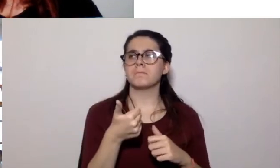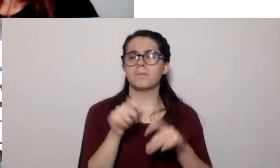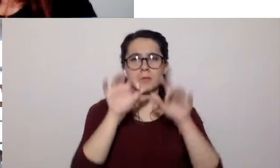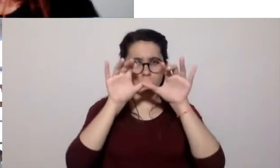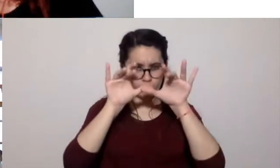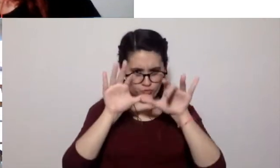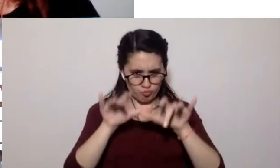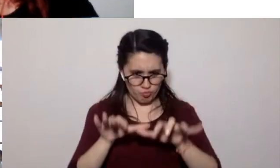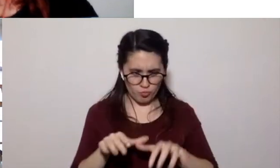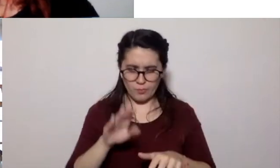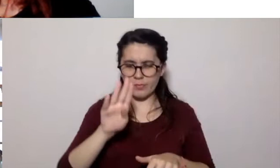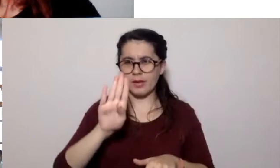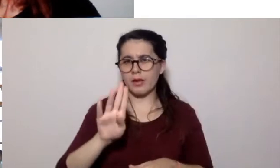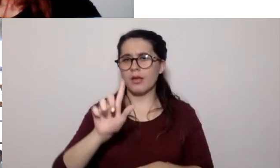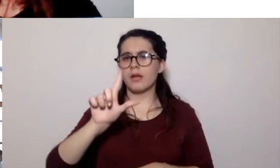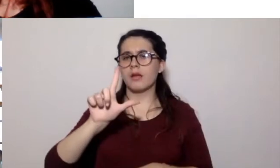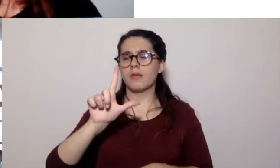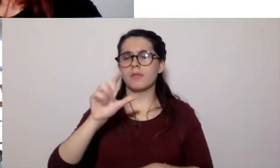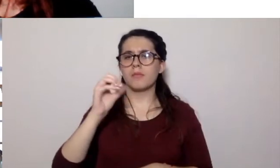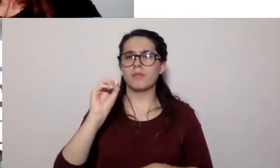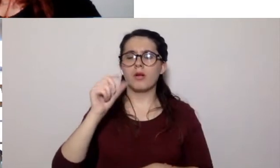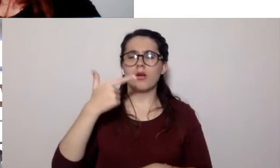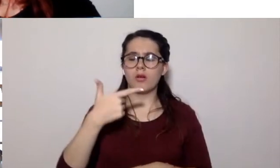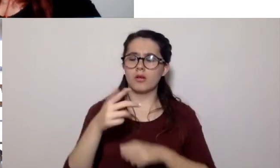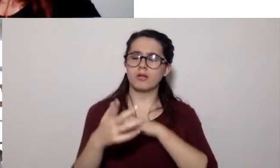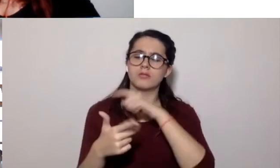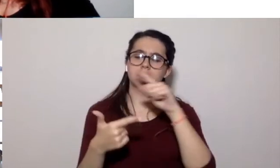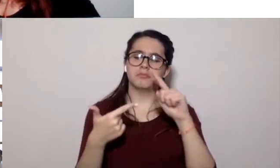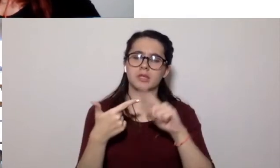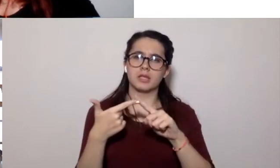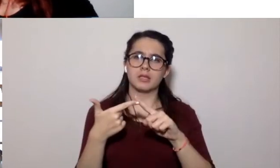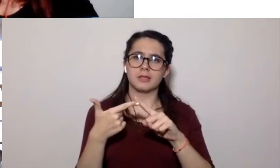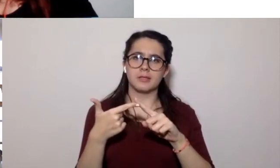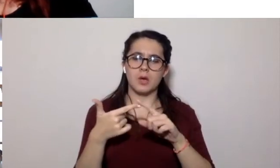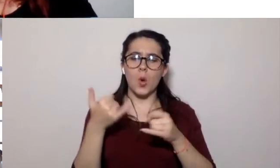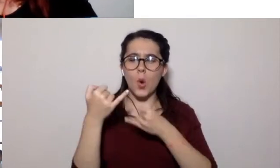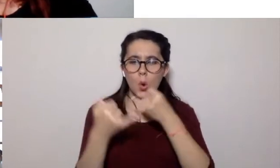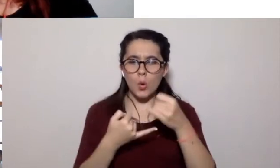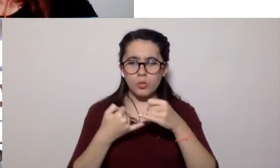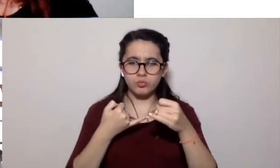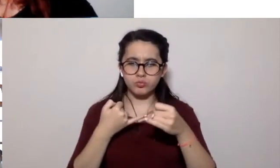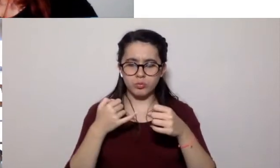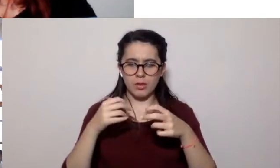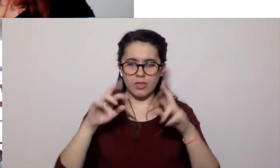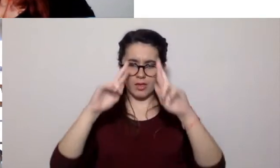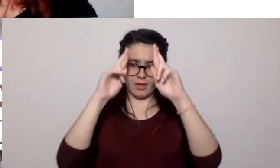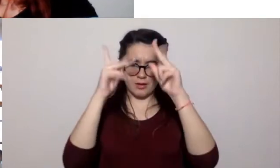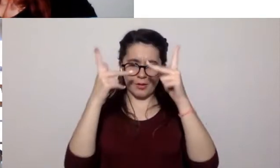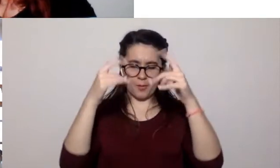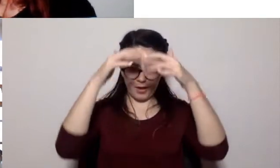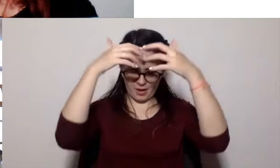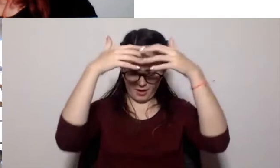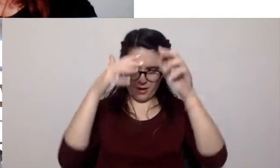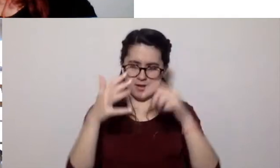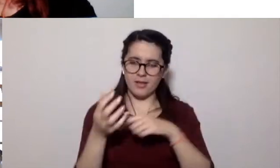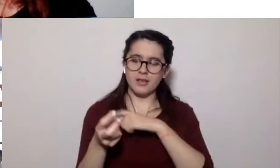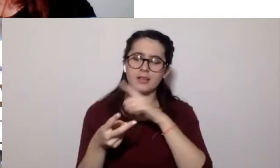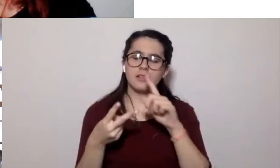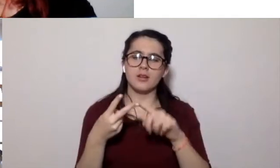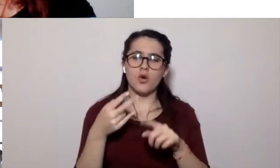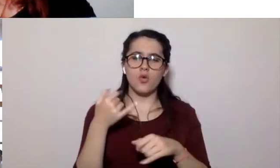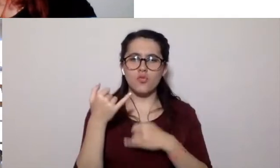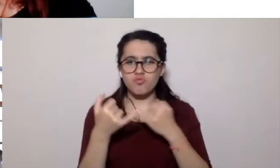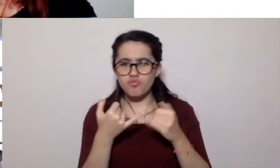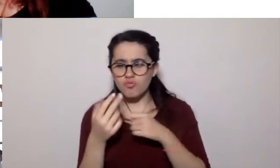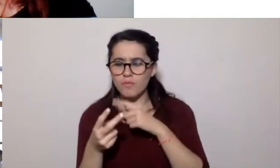un rompecabezas, cocinar, buscar clases de dibujo en